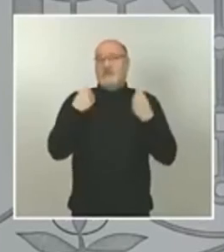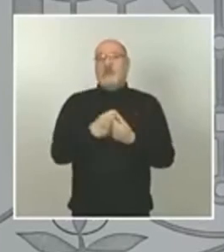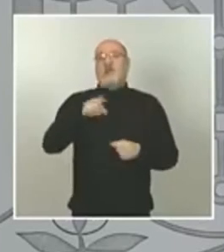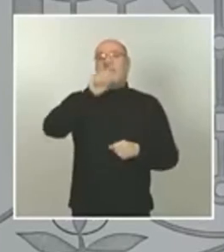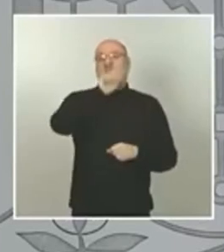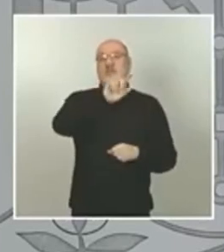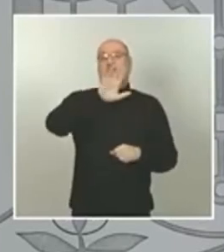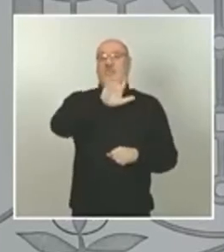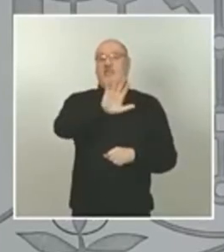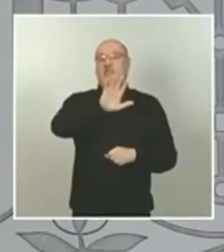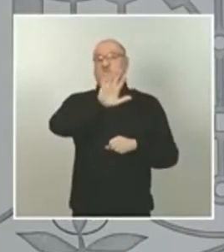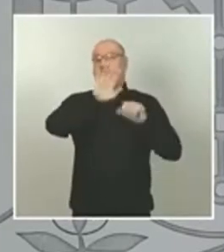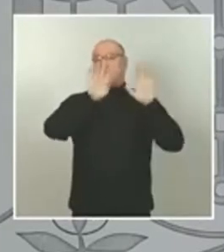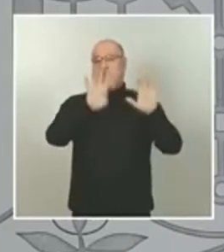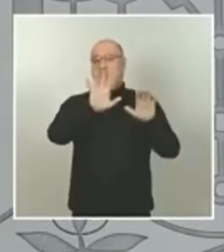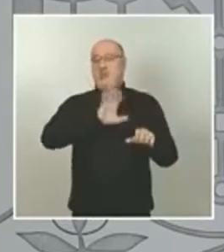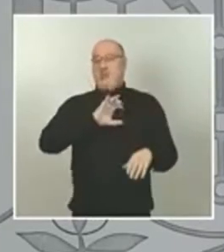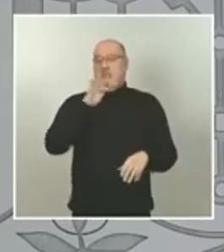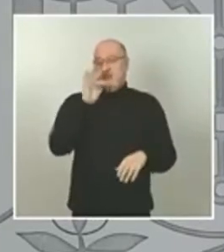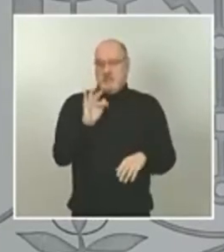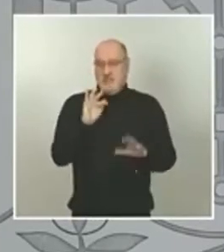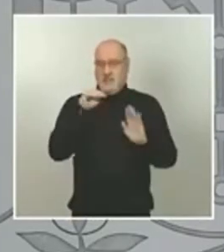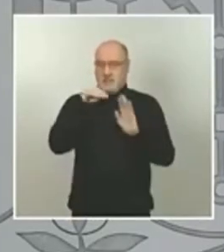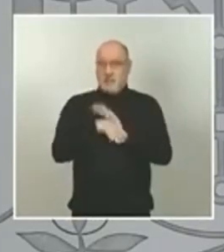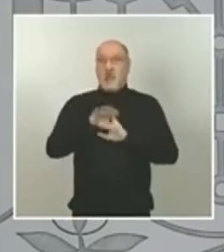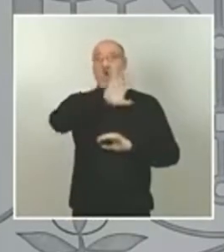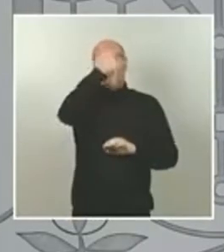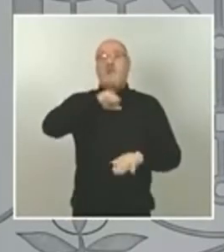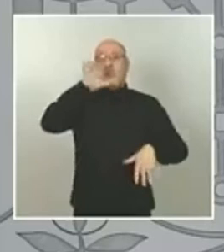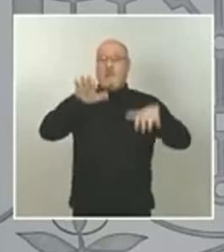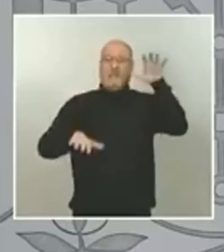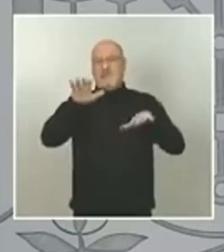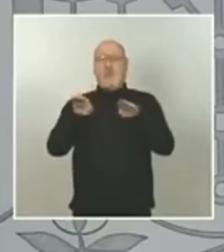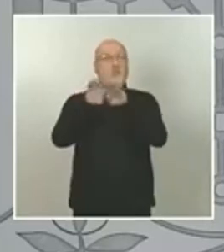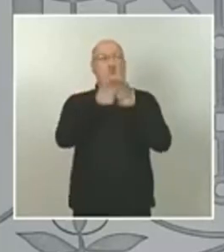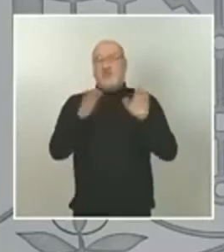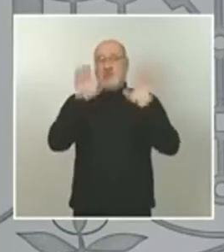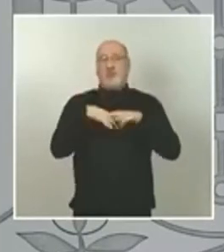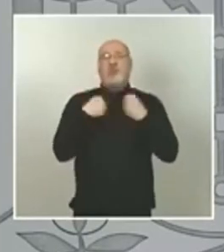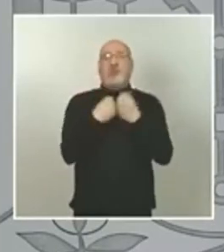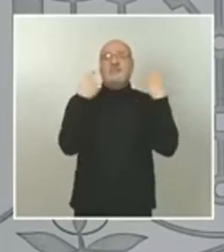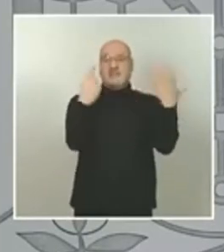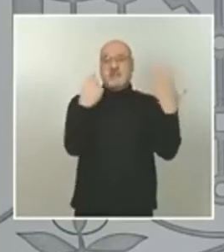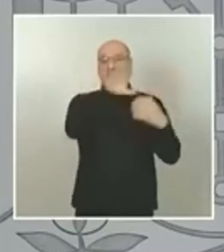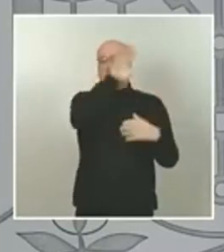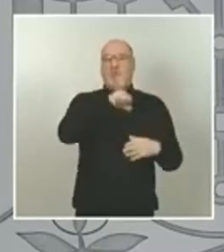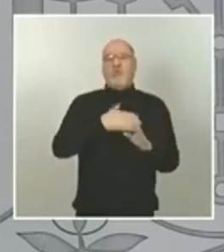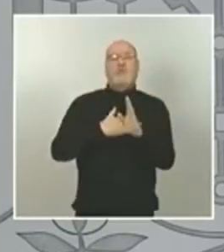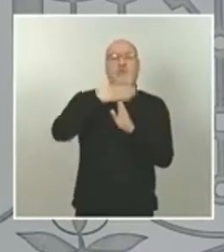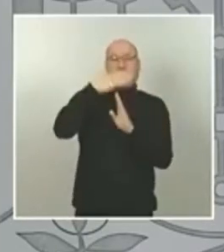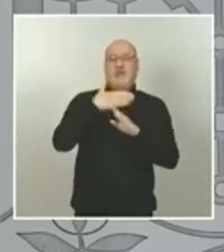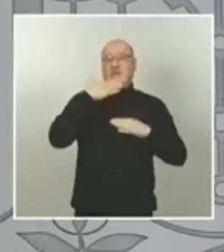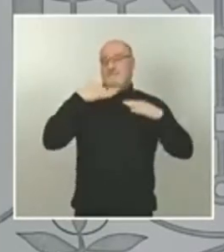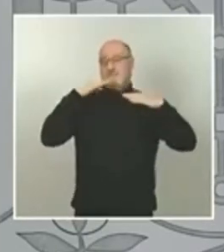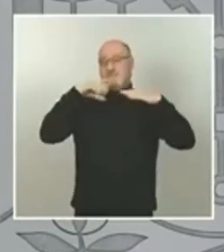supuesto, pero hay una situación desigual entre las comunidades autónomas. Hay 6 comunidades autónomas que tienen una incidencia acumulada por debajo de 100